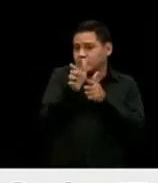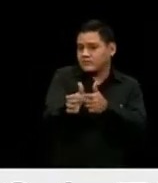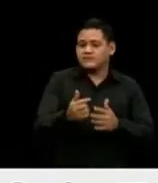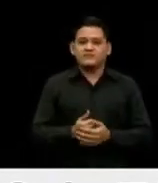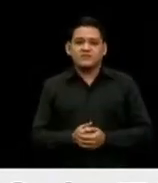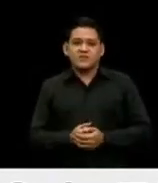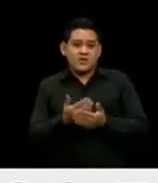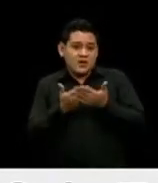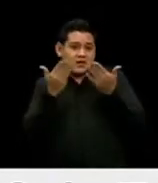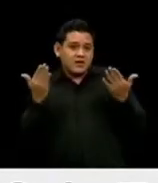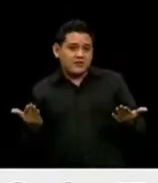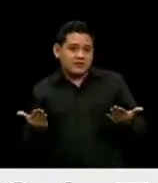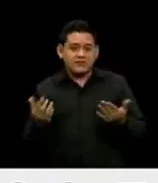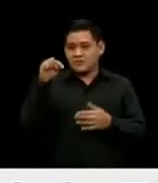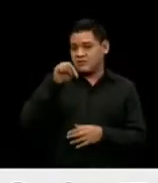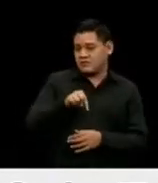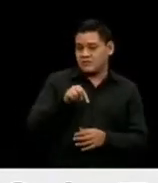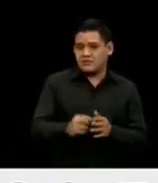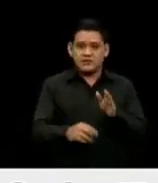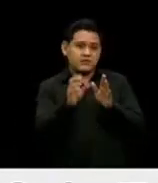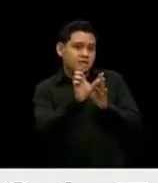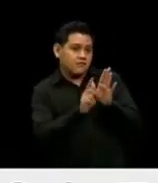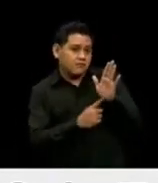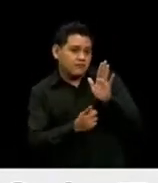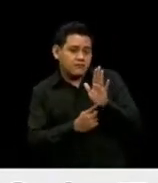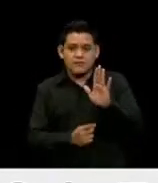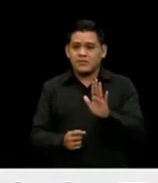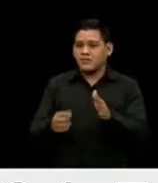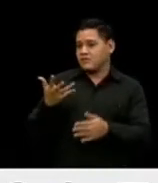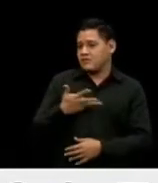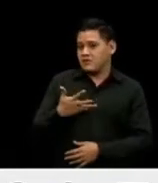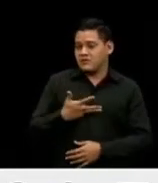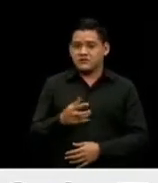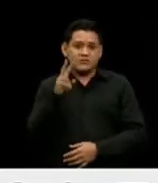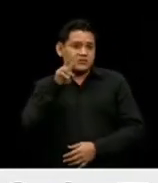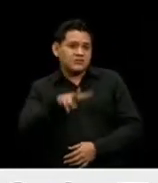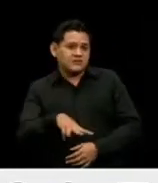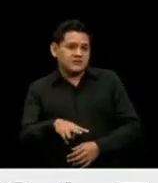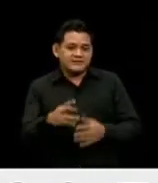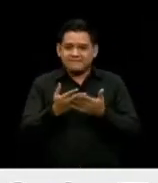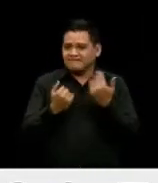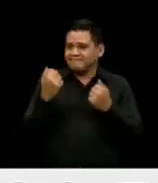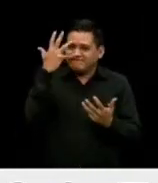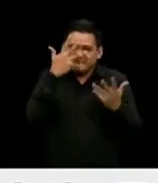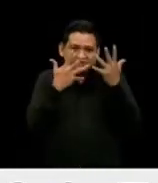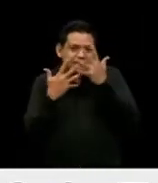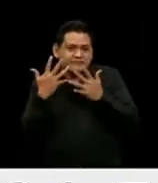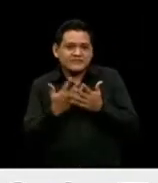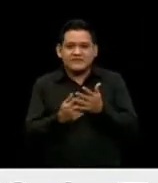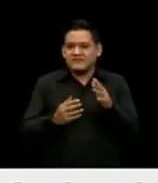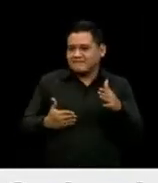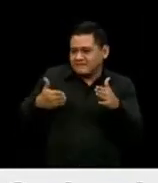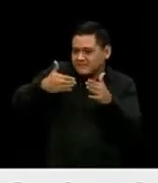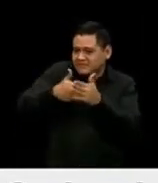resulta que ahora los órganos autónomos existentes son verdaderamente un despilfarro de recursos públicos y un